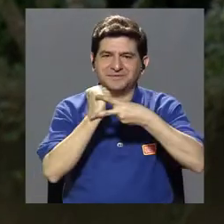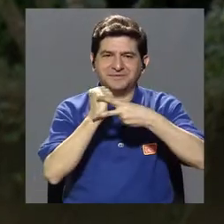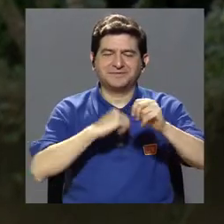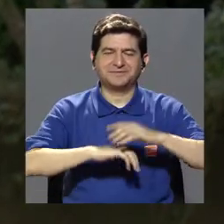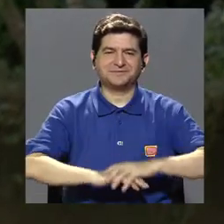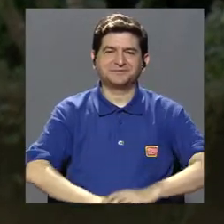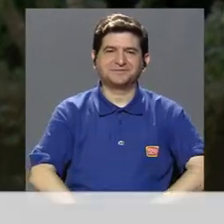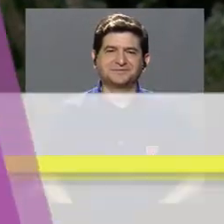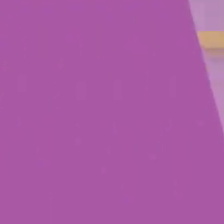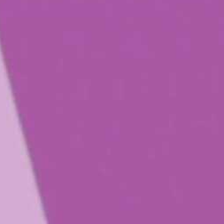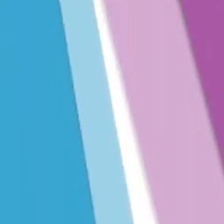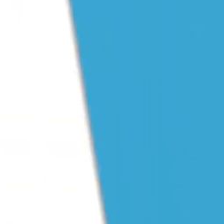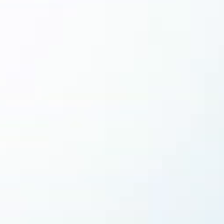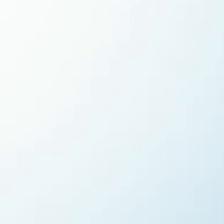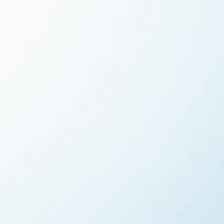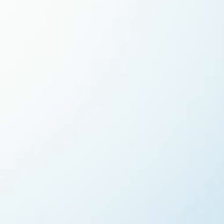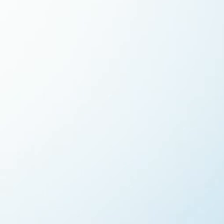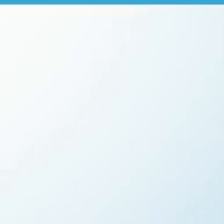perfectos